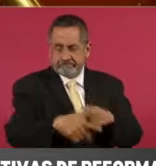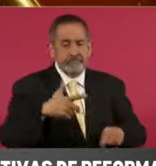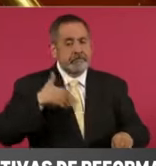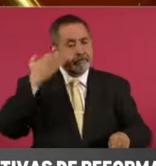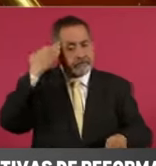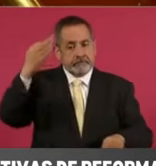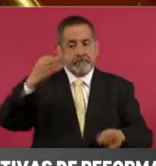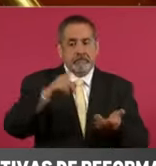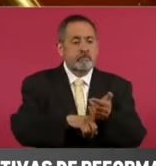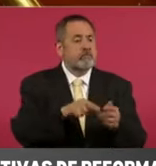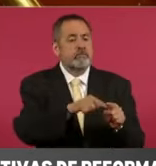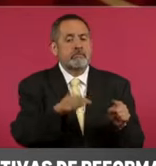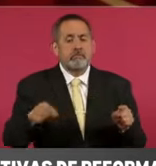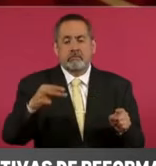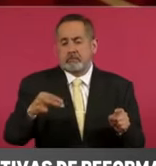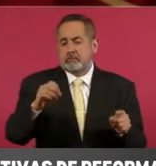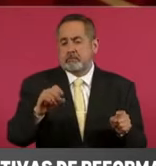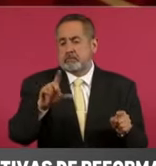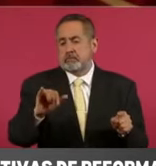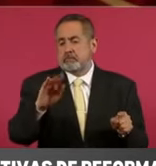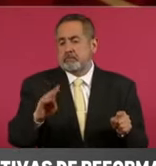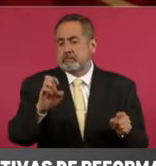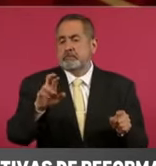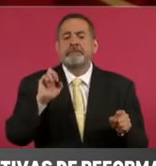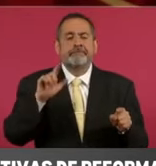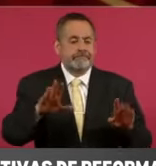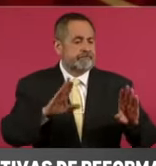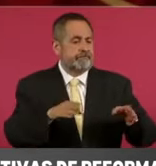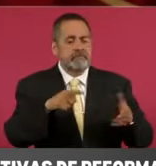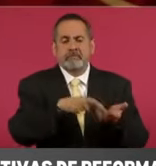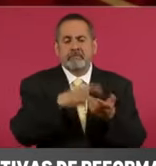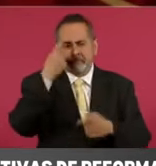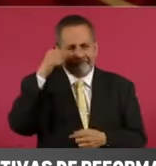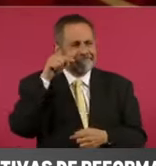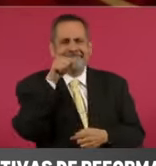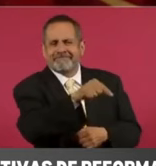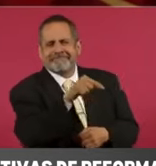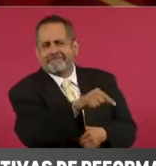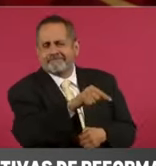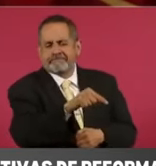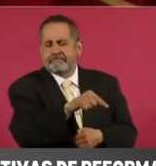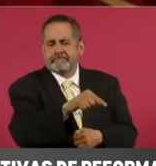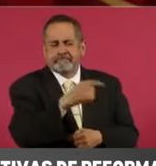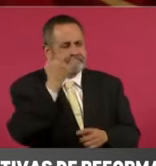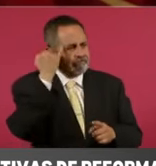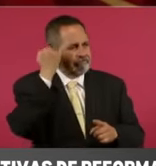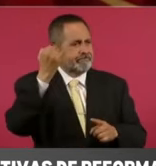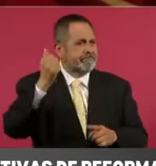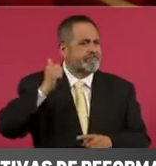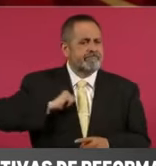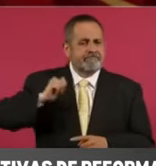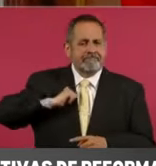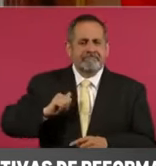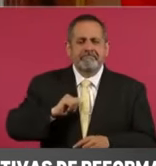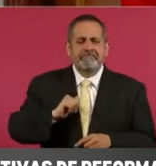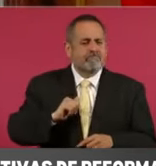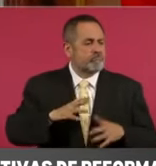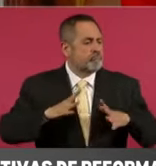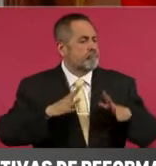durante el periodo neoliberal con el único propósito de